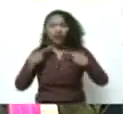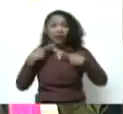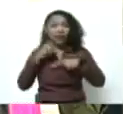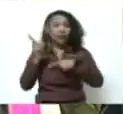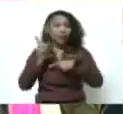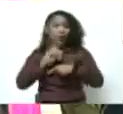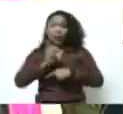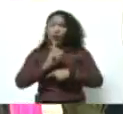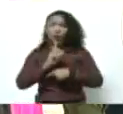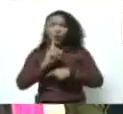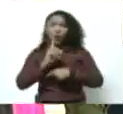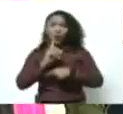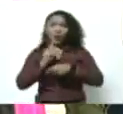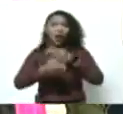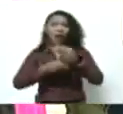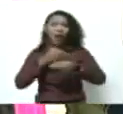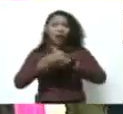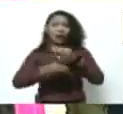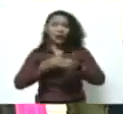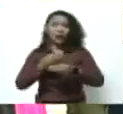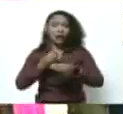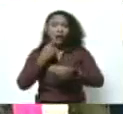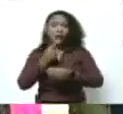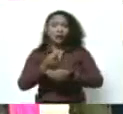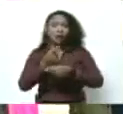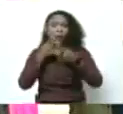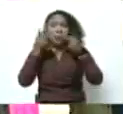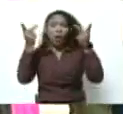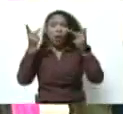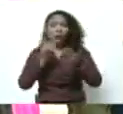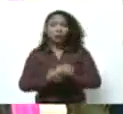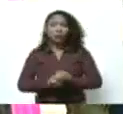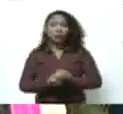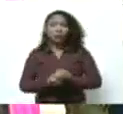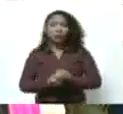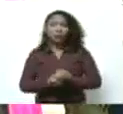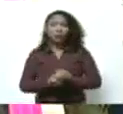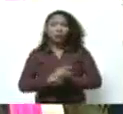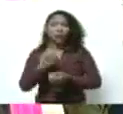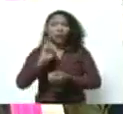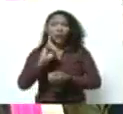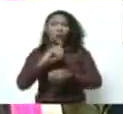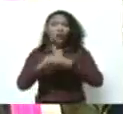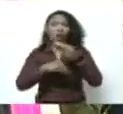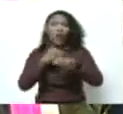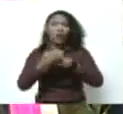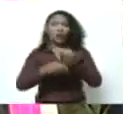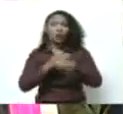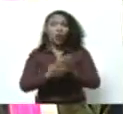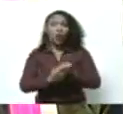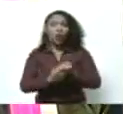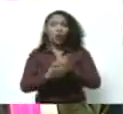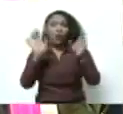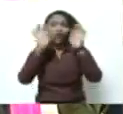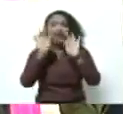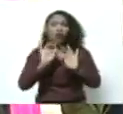no se ha, vamos a decir así, publicitado, no se ha hecho de la